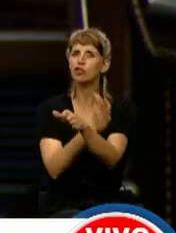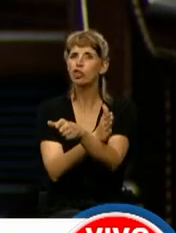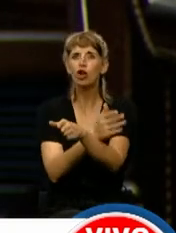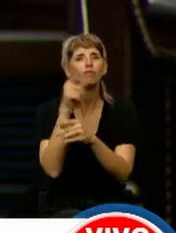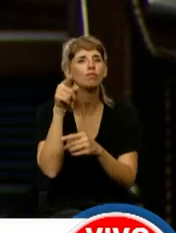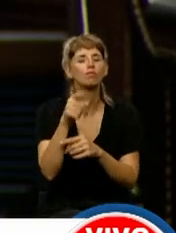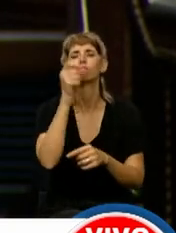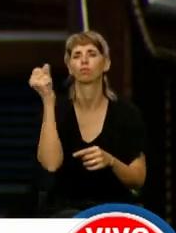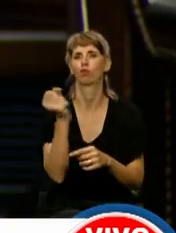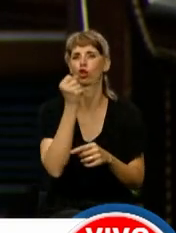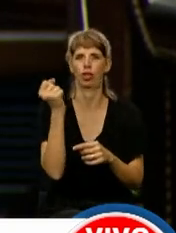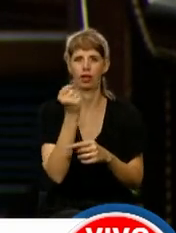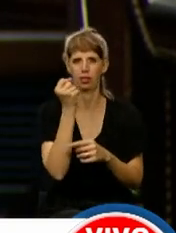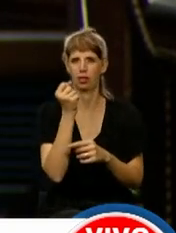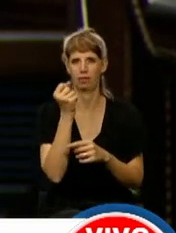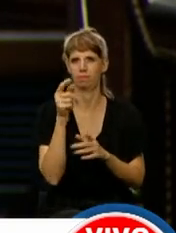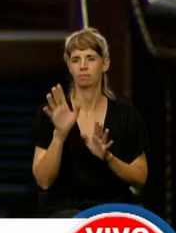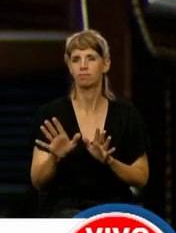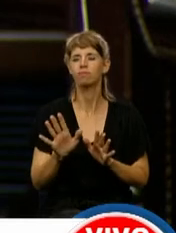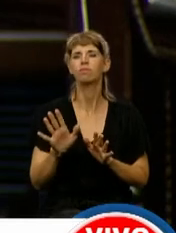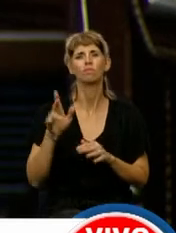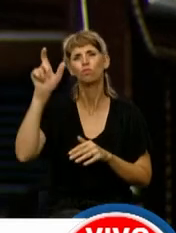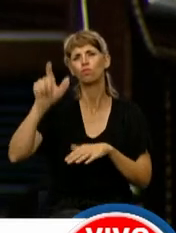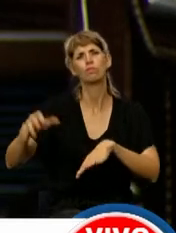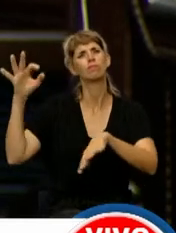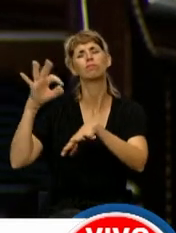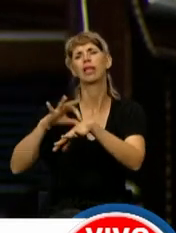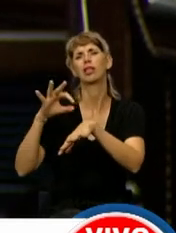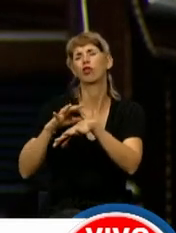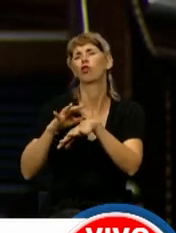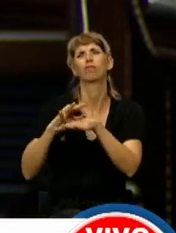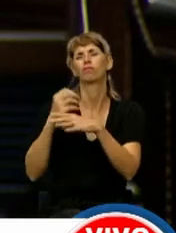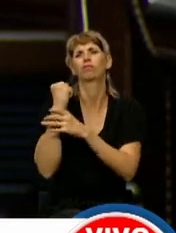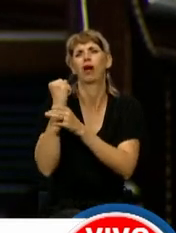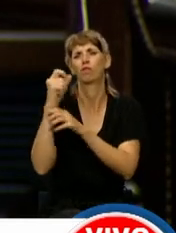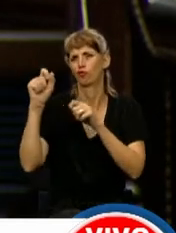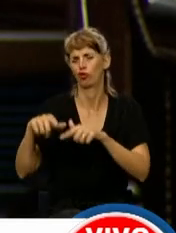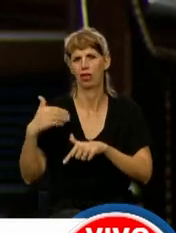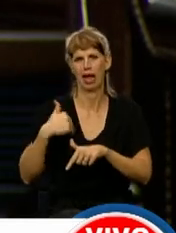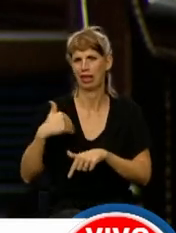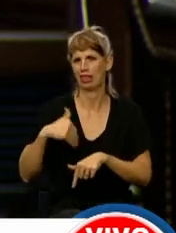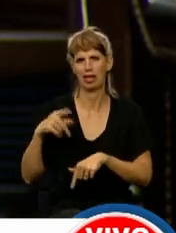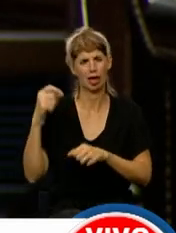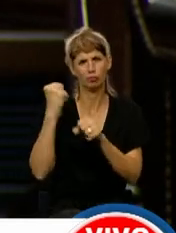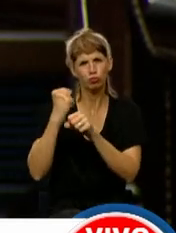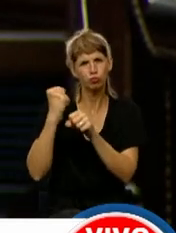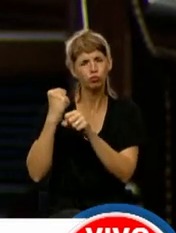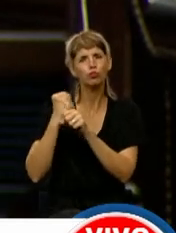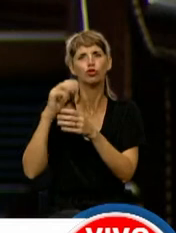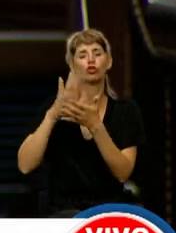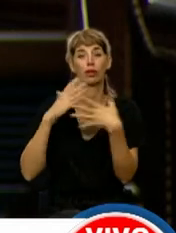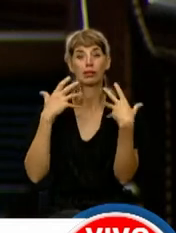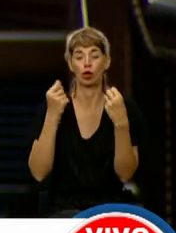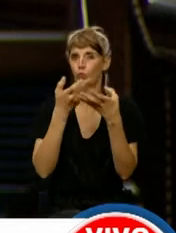esto ya lo tenía muy claro un gran médico argentino que aportó muchísimo a la salud pública no solamente de la